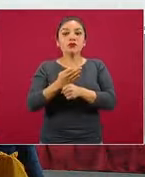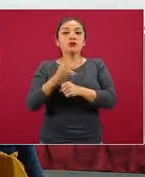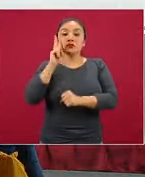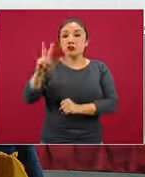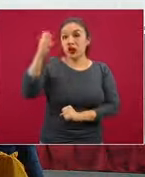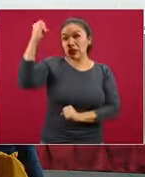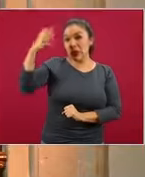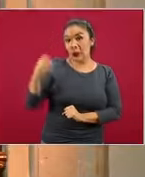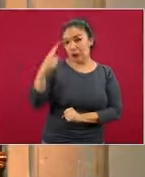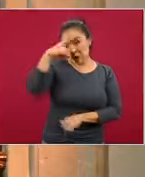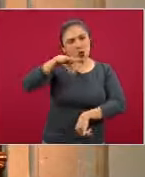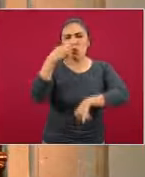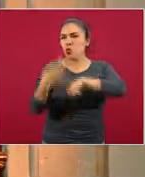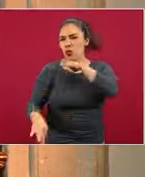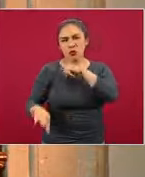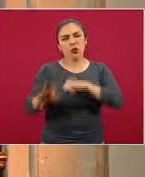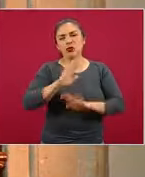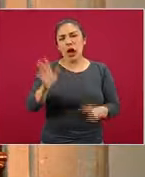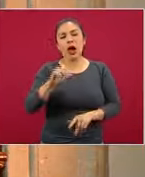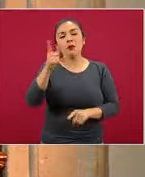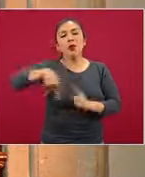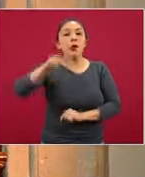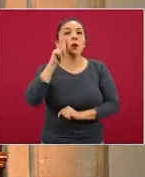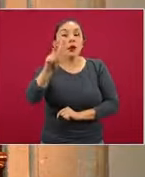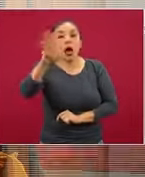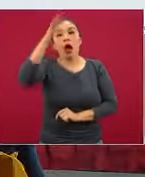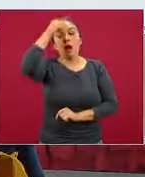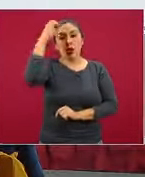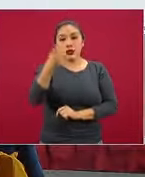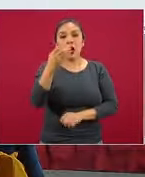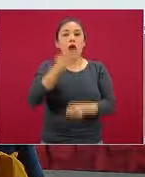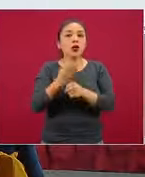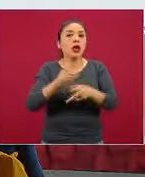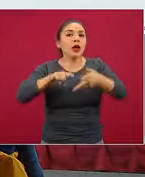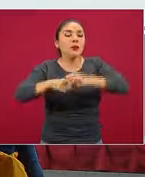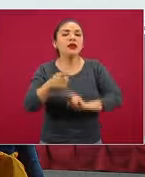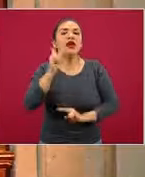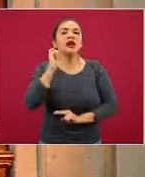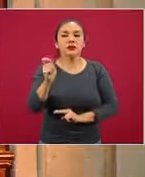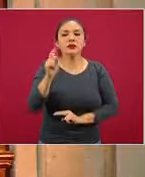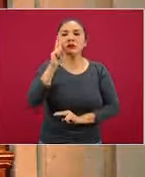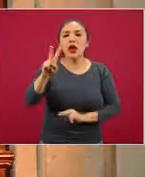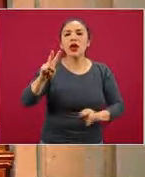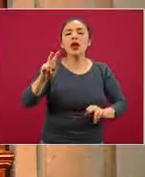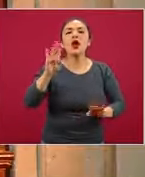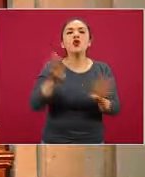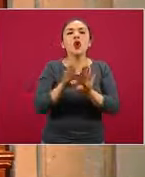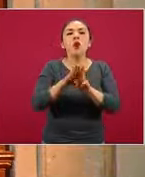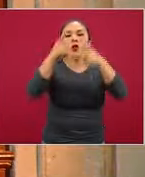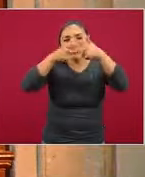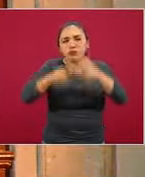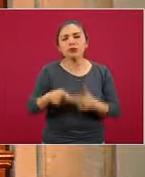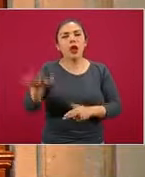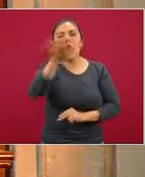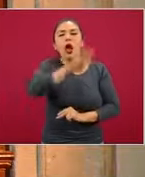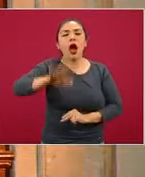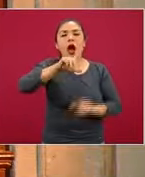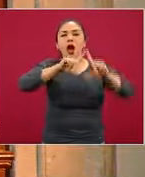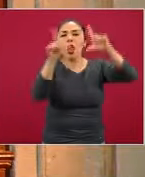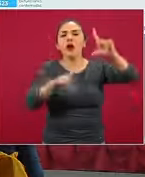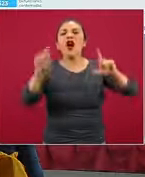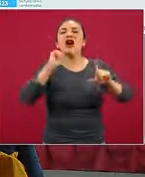semáforo para el final, para que su actualización, y vamos a pasar directo a la actualización de la estadística del escenario